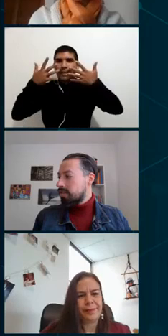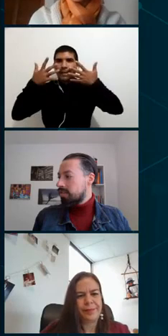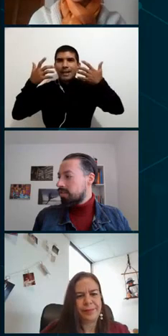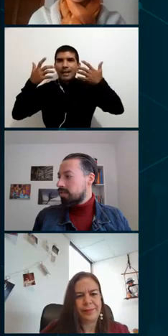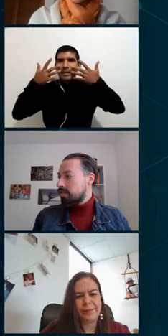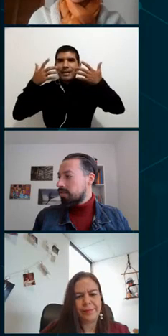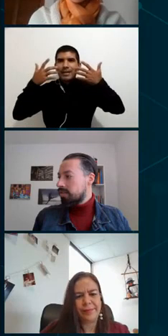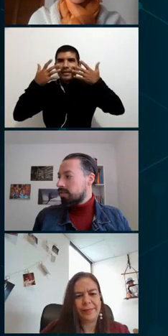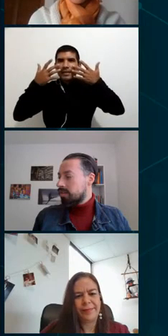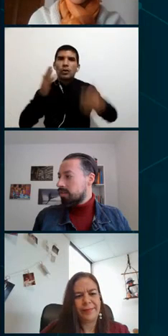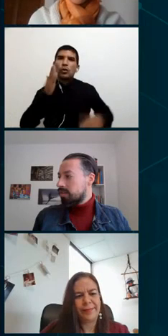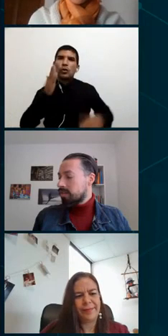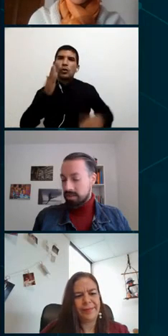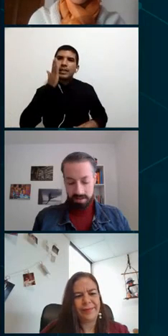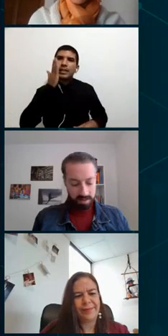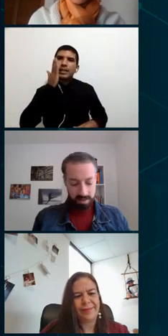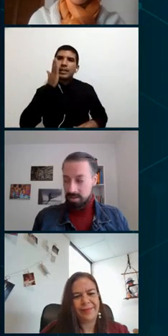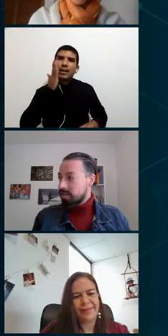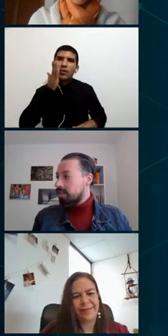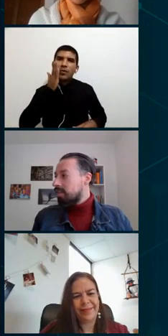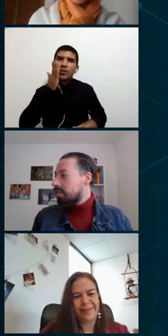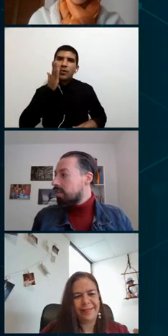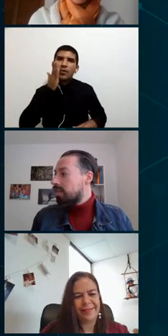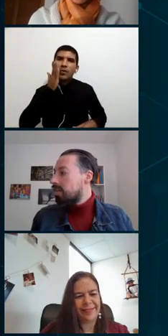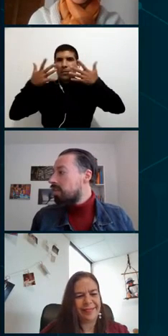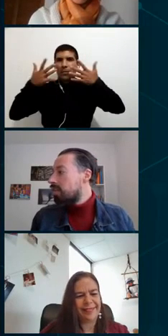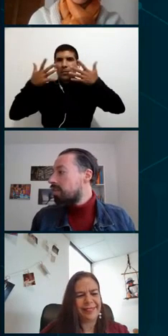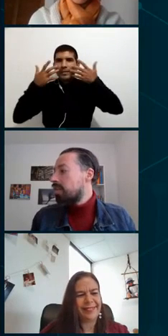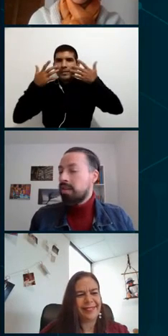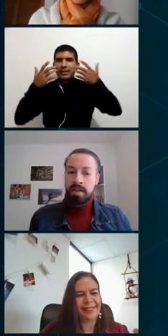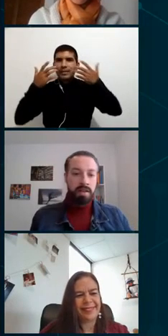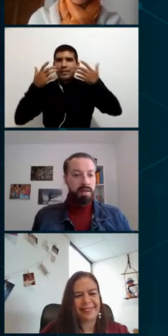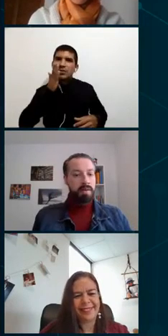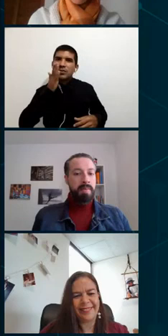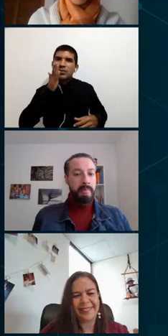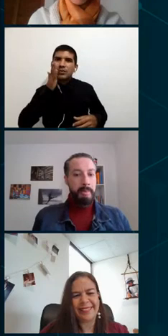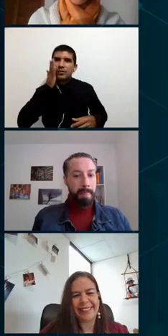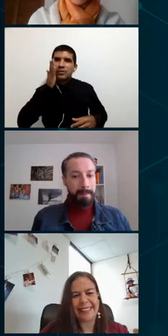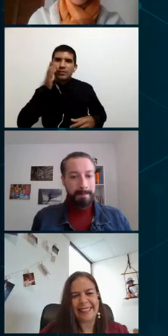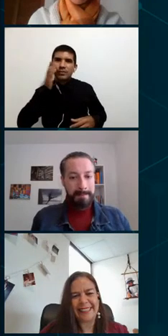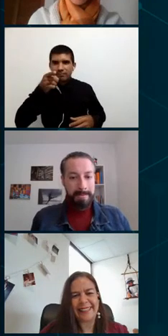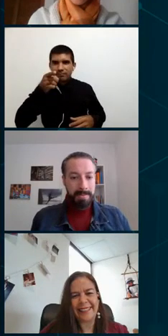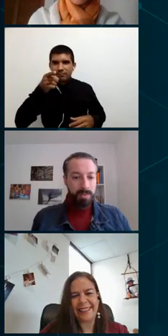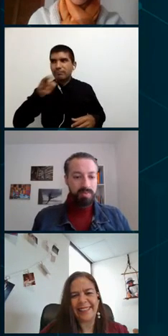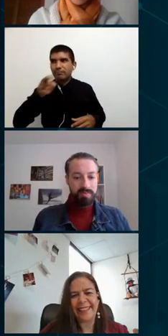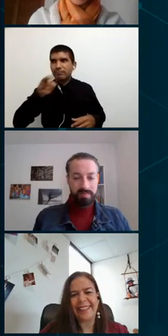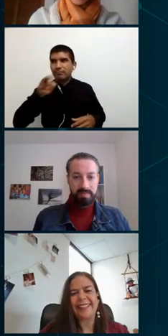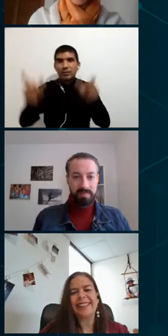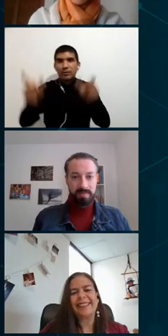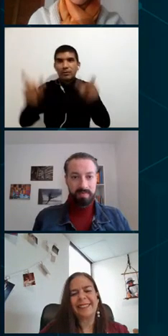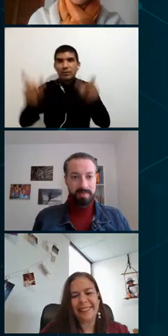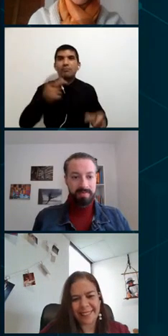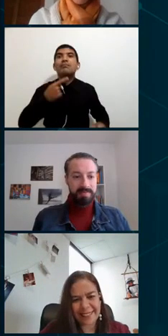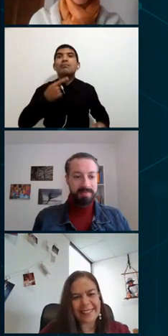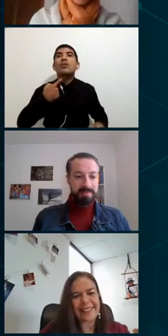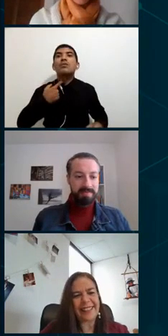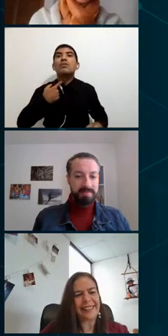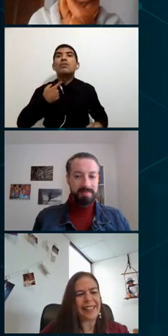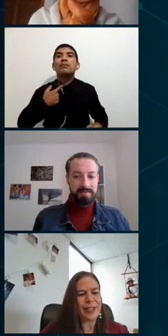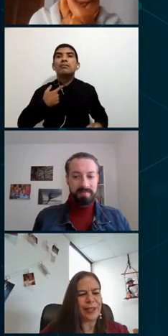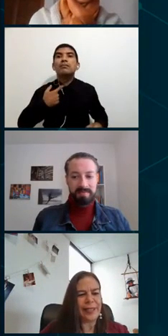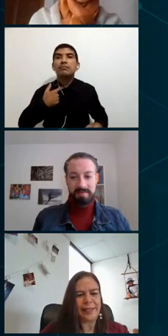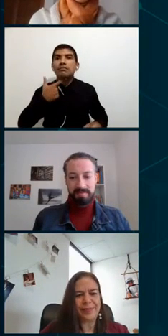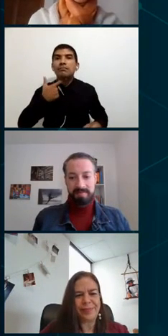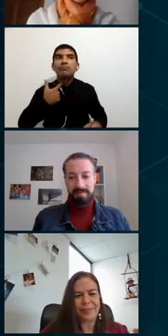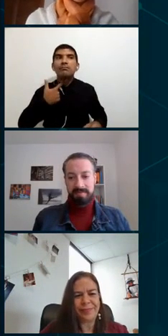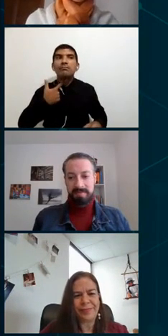O sea, yo ya estoy pensando fuera de la caja con esto, ¿viste? La Pantera Rosa apareció para seguir pensando fuera de la caja.